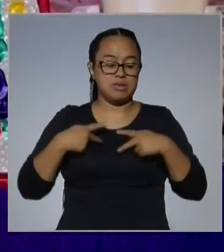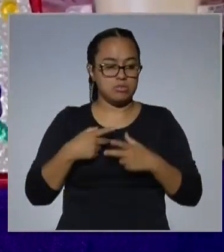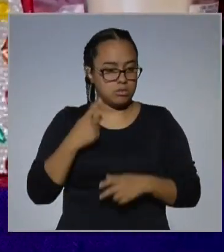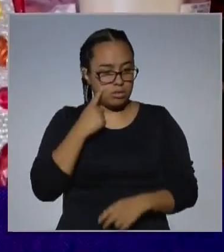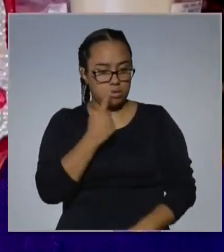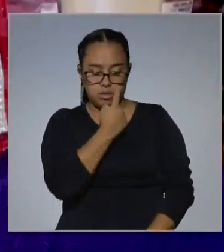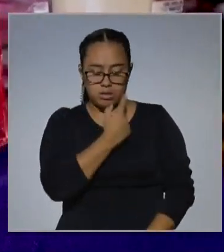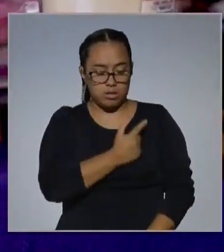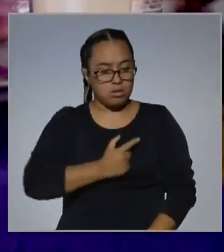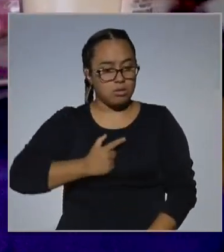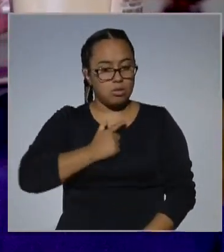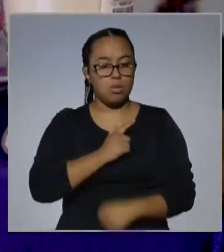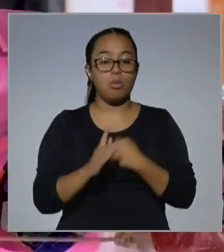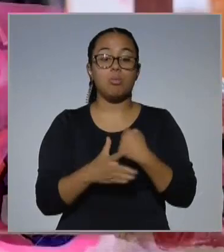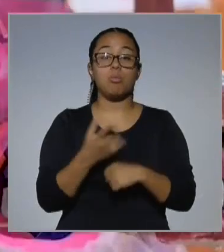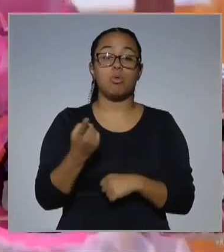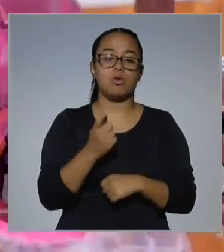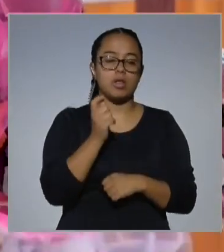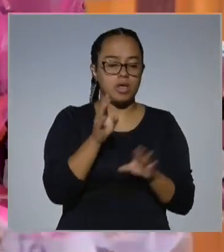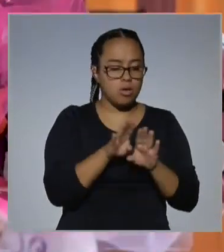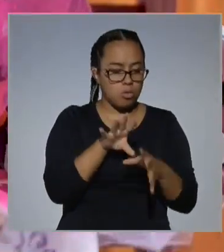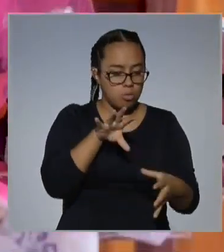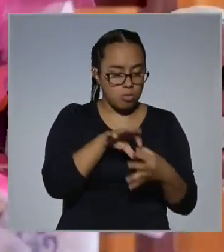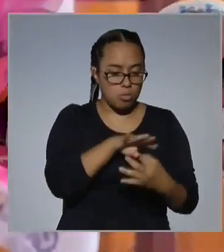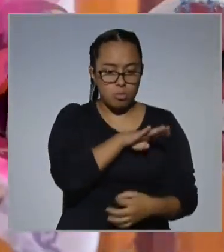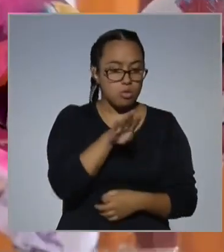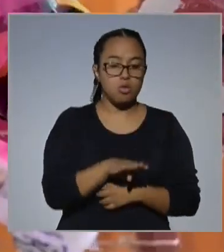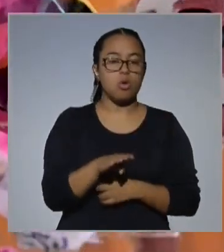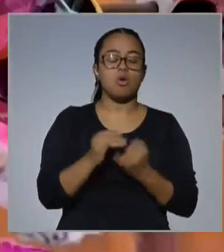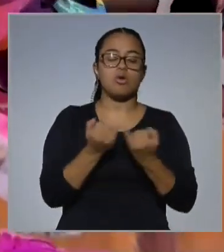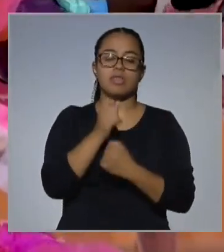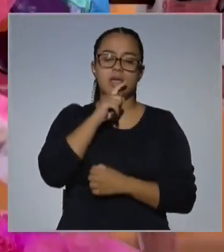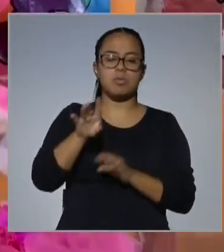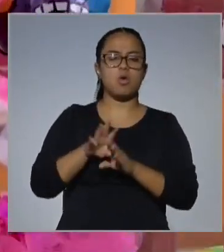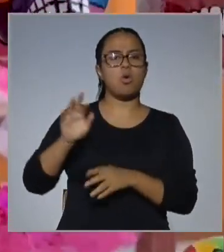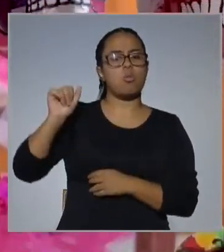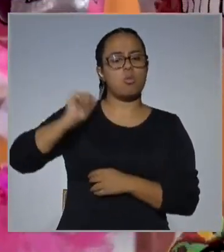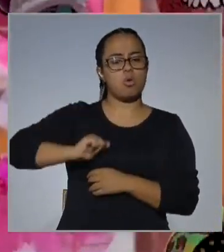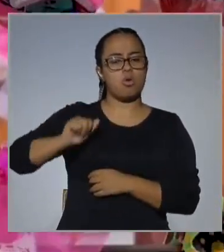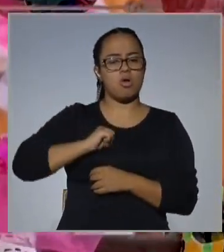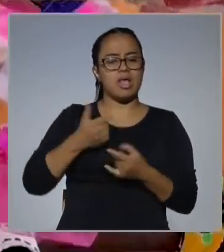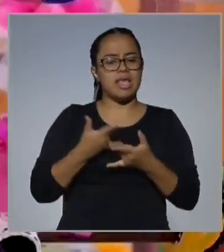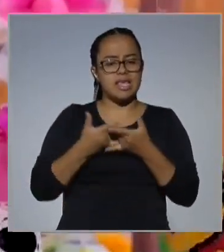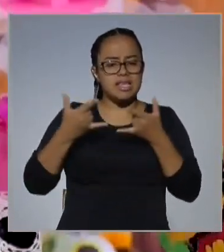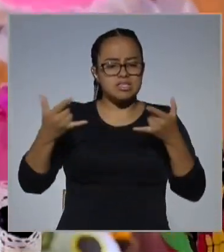se establece no con la muerte, sino con los antepasados, con tus